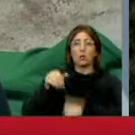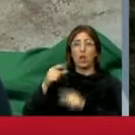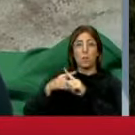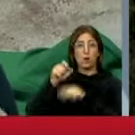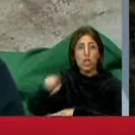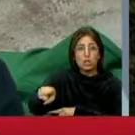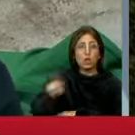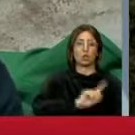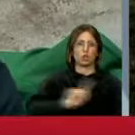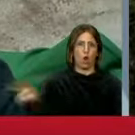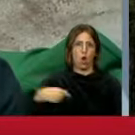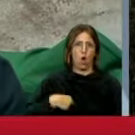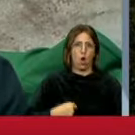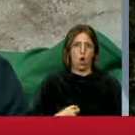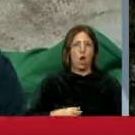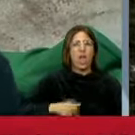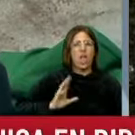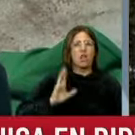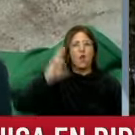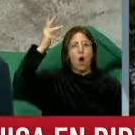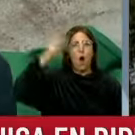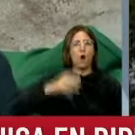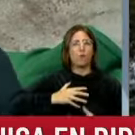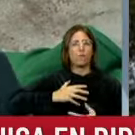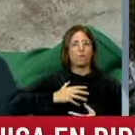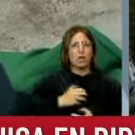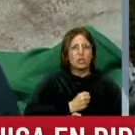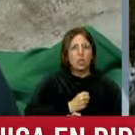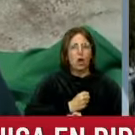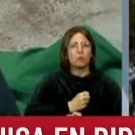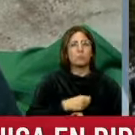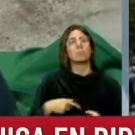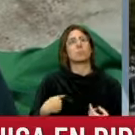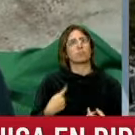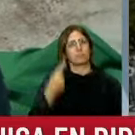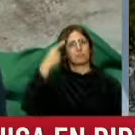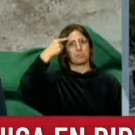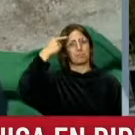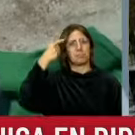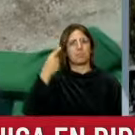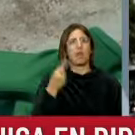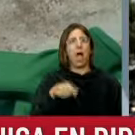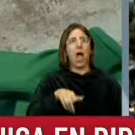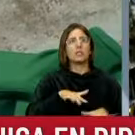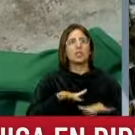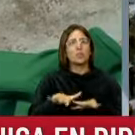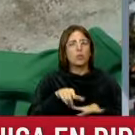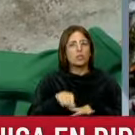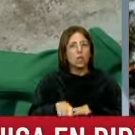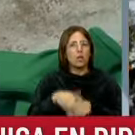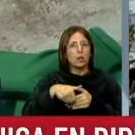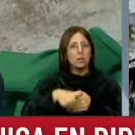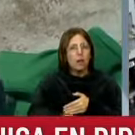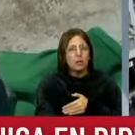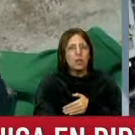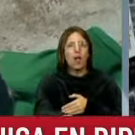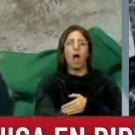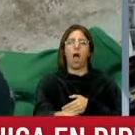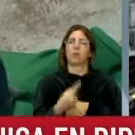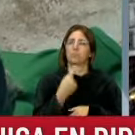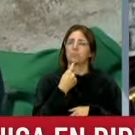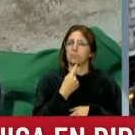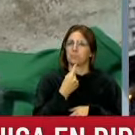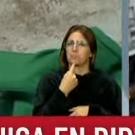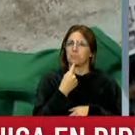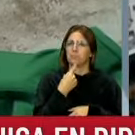veían adentro, forzar a que la gente bueno, saliera lo van a intentar, en repudio como salió con la educación pública. Cuando caiga la noche lo van a intentar desde adentro